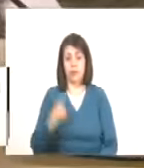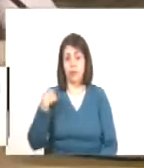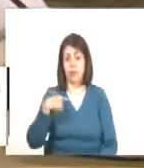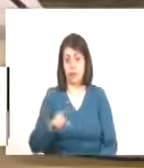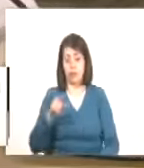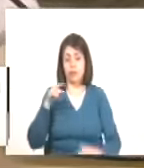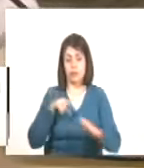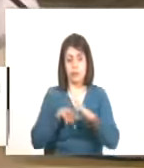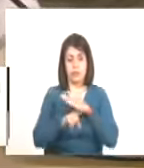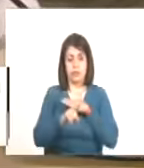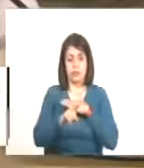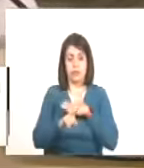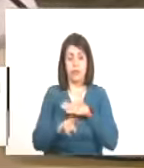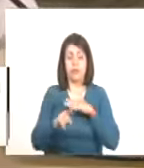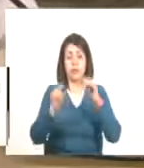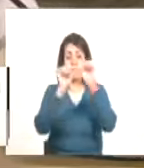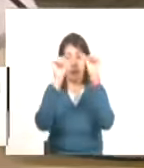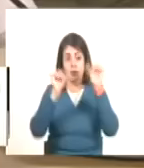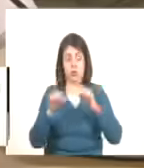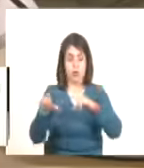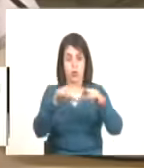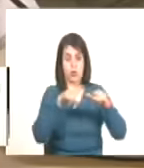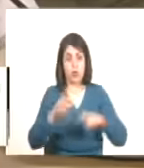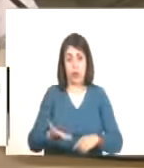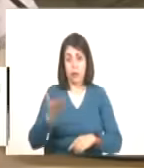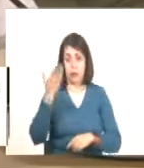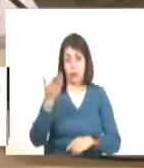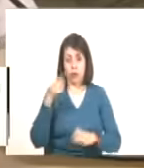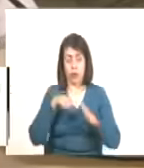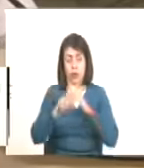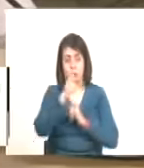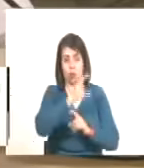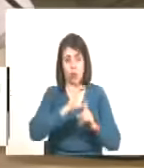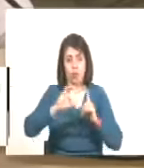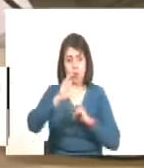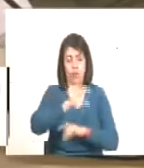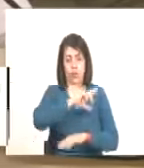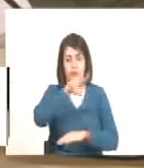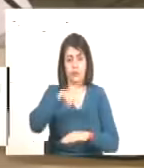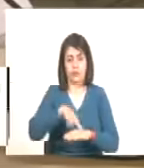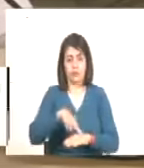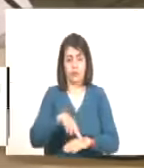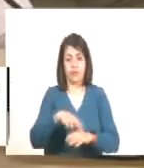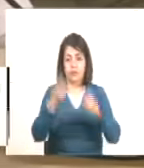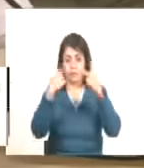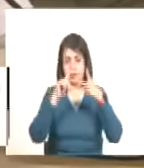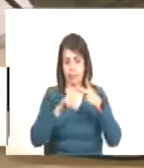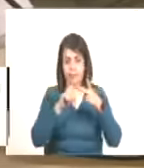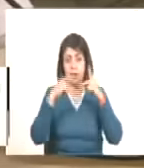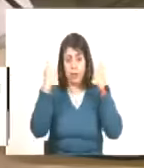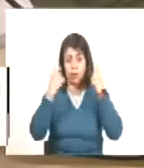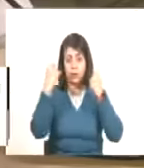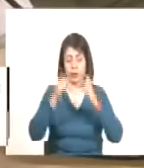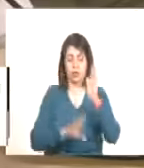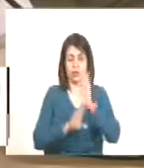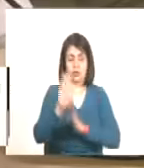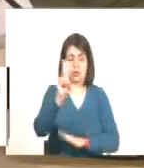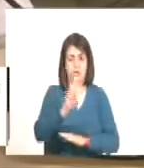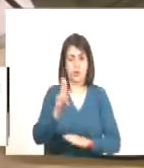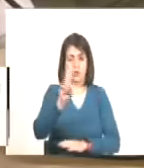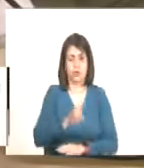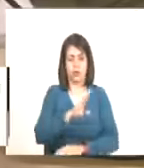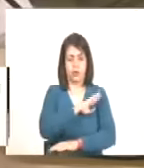tengan acceso a monumentos y lugares de importancia cultural nacional. 2. Promover el desarrollo y uso